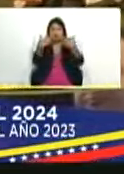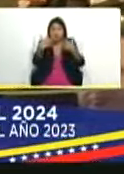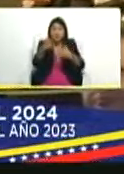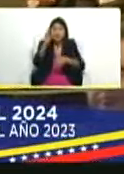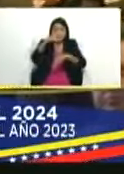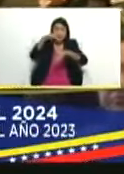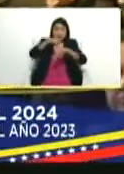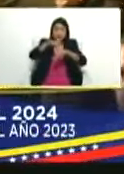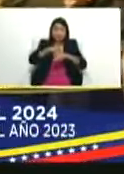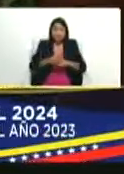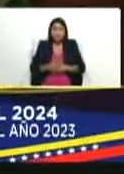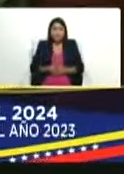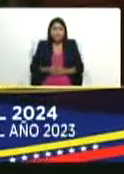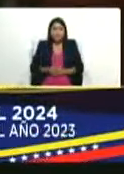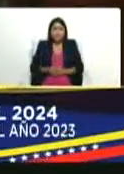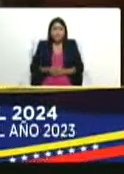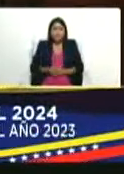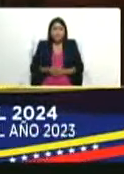la Asamblea Nacional.